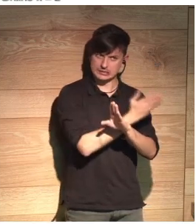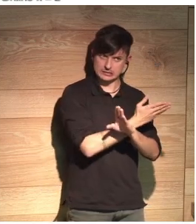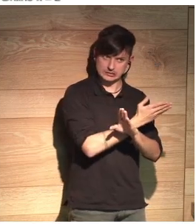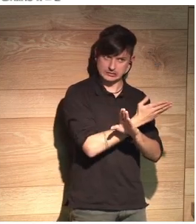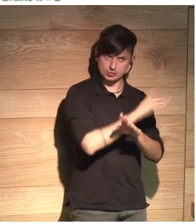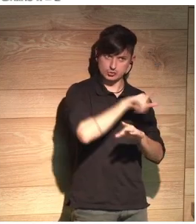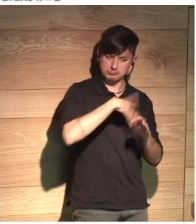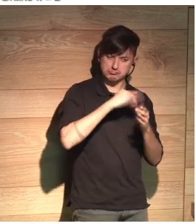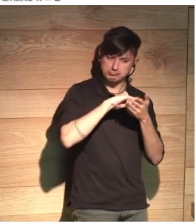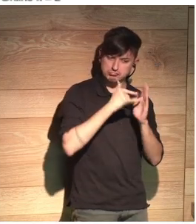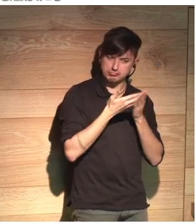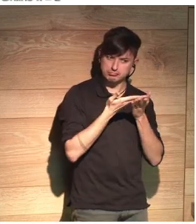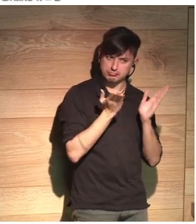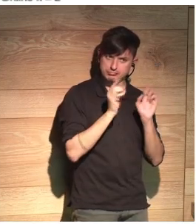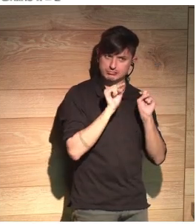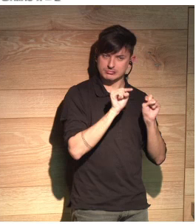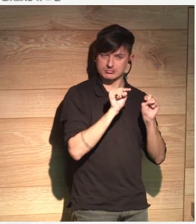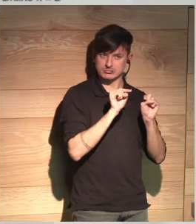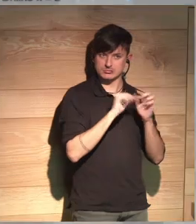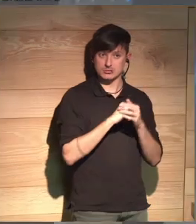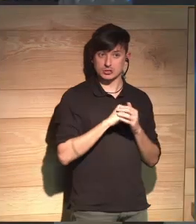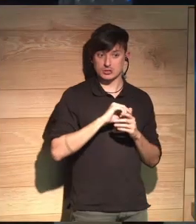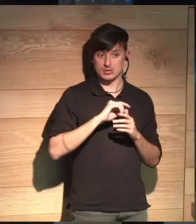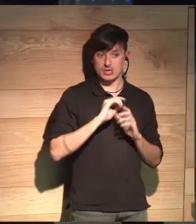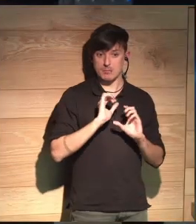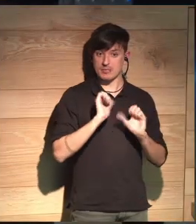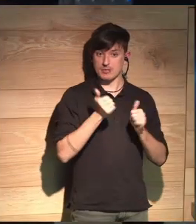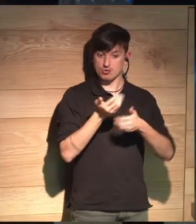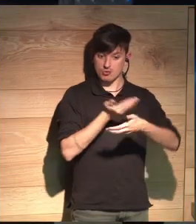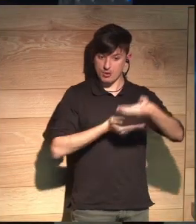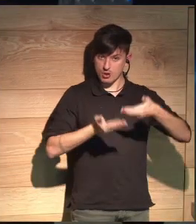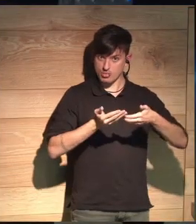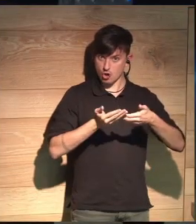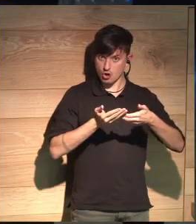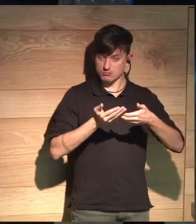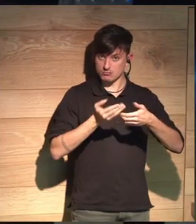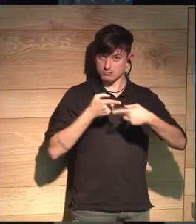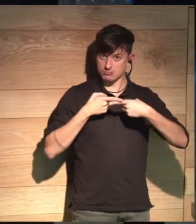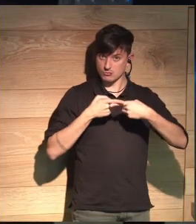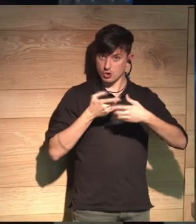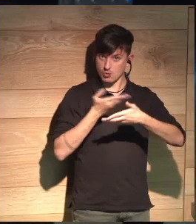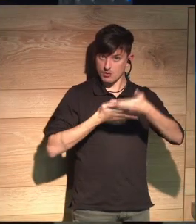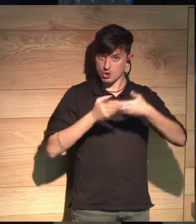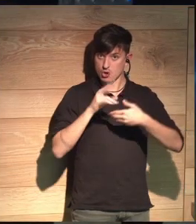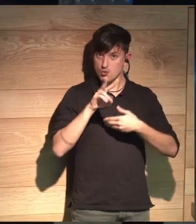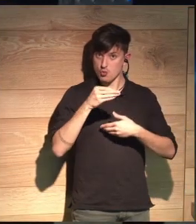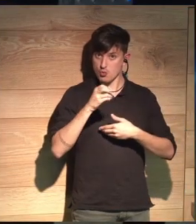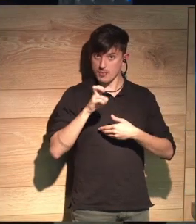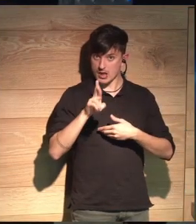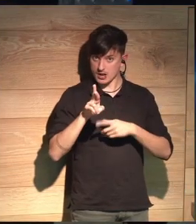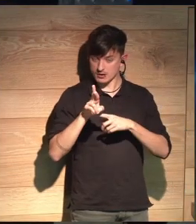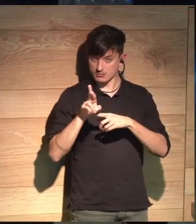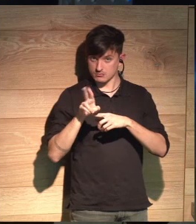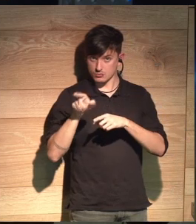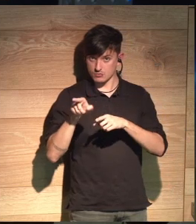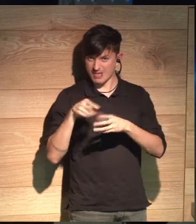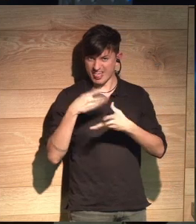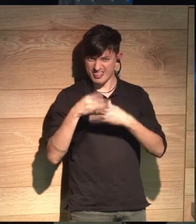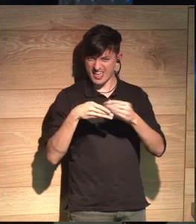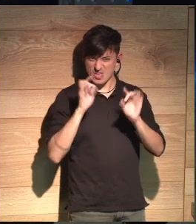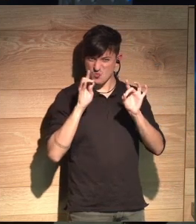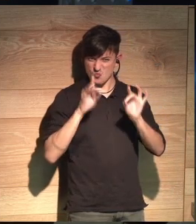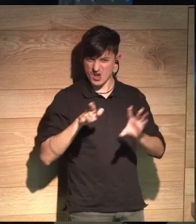y iniciamos una colaboración con uber de hecho en este sentido en bueno ahora mismo el pool de uber hace exactamente lo mismo permite que